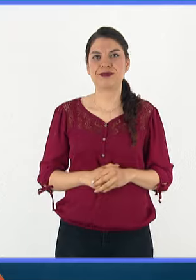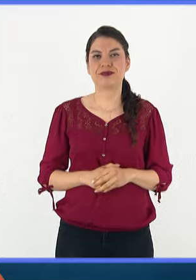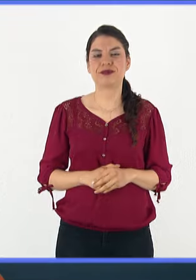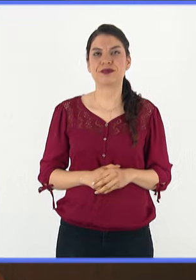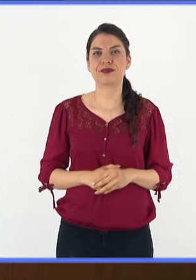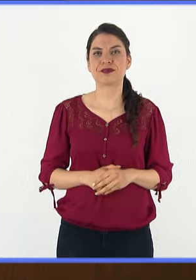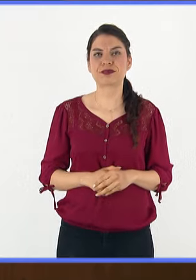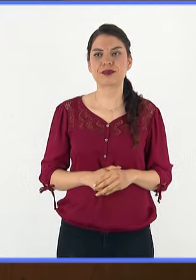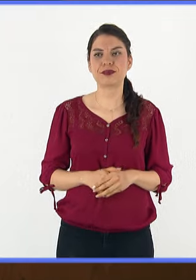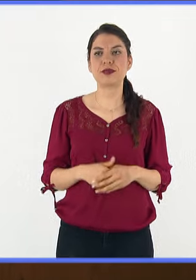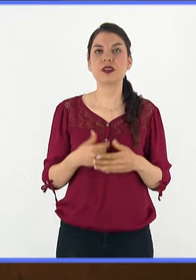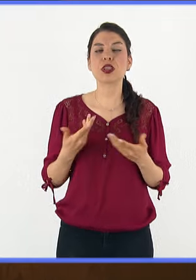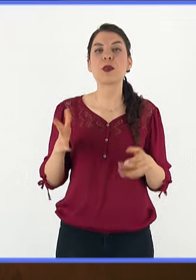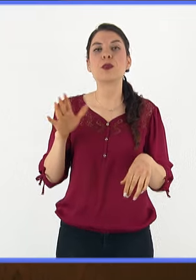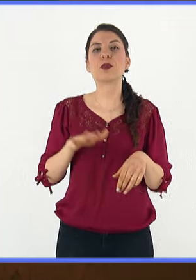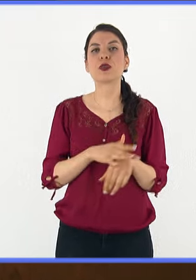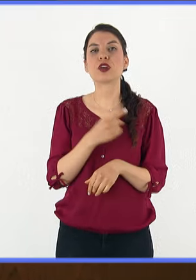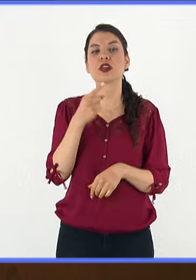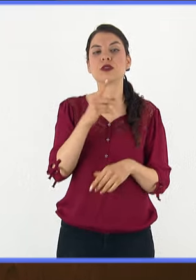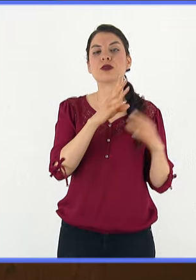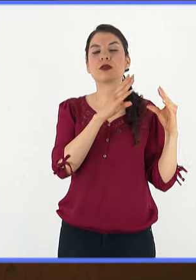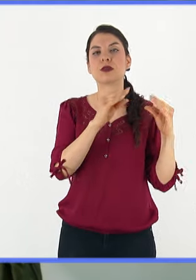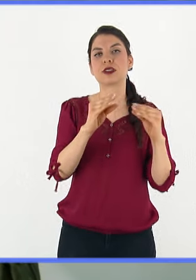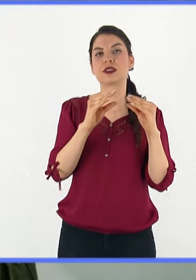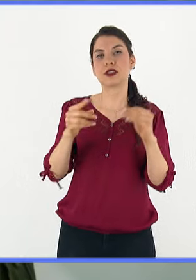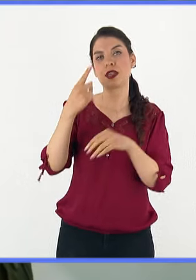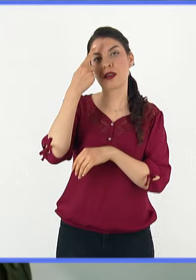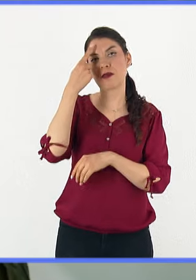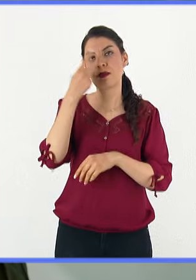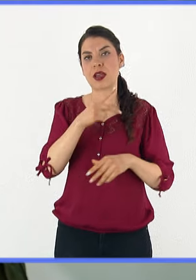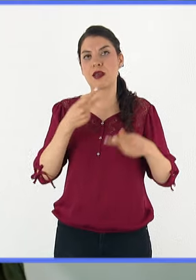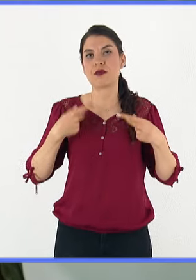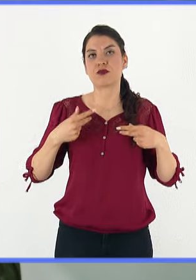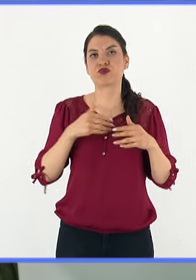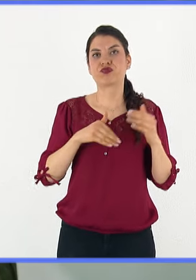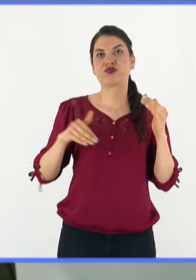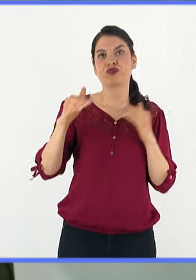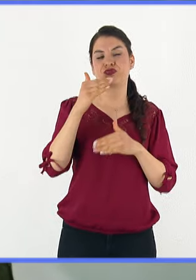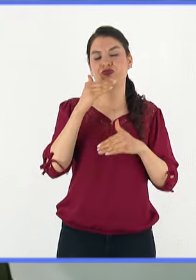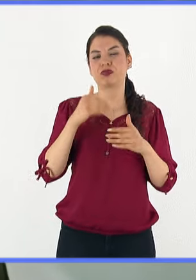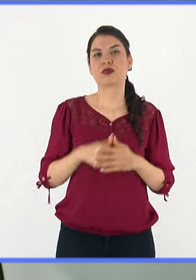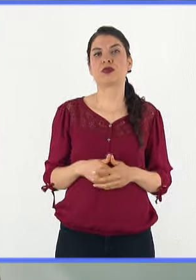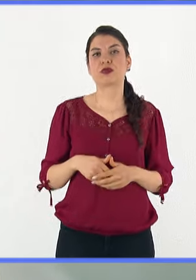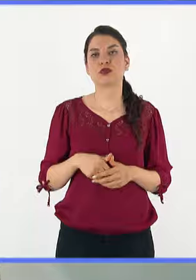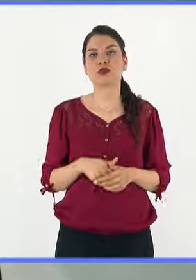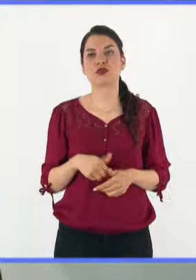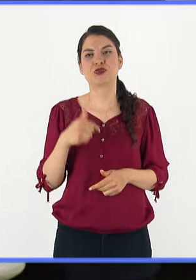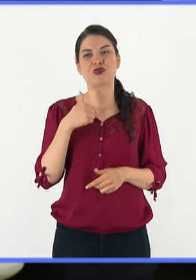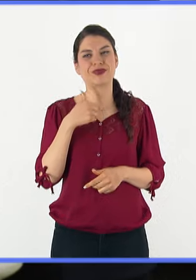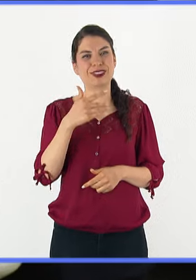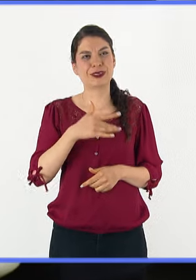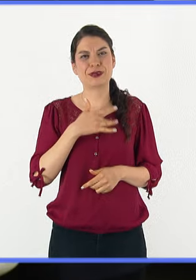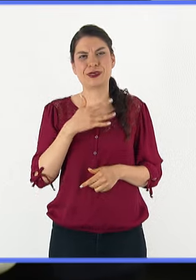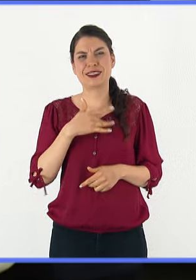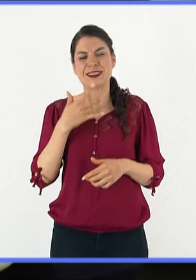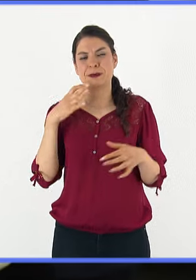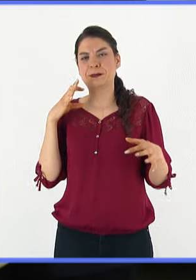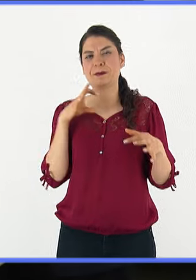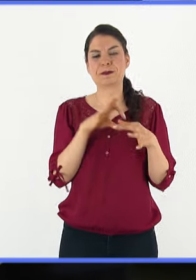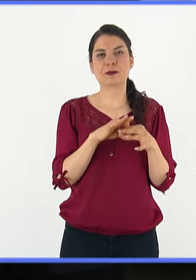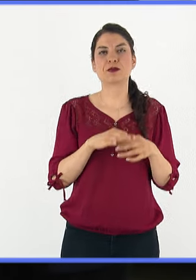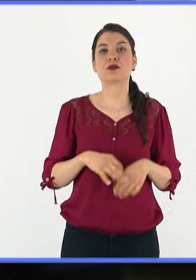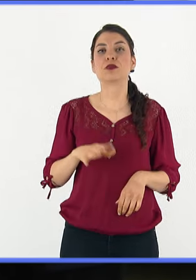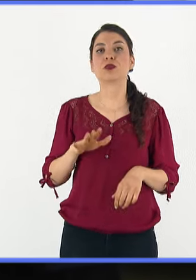querer porque has formado a las grandes mentes país aunque no eres Mi Alma Mater te siento muy mía porque tus